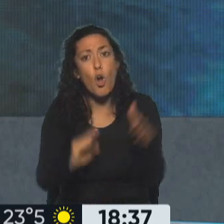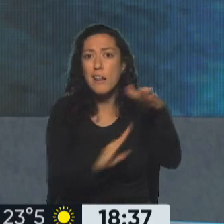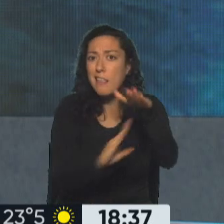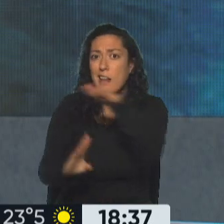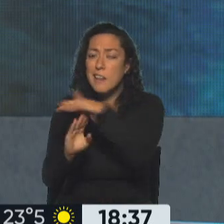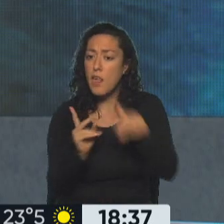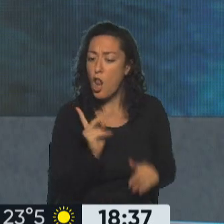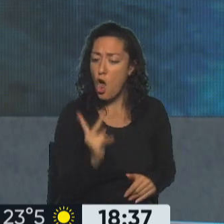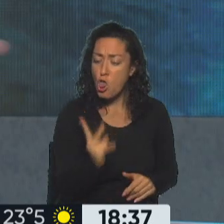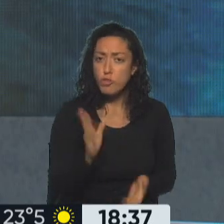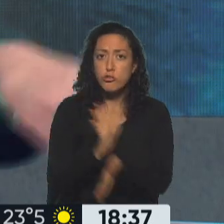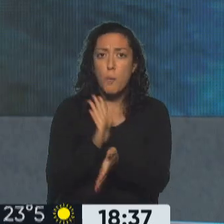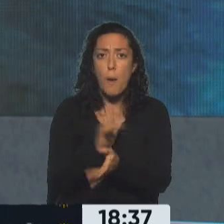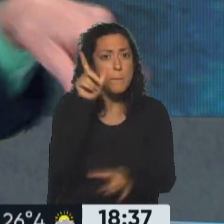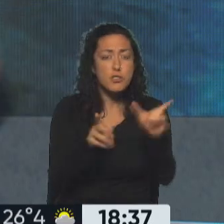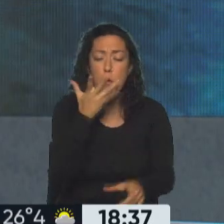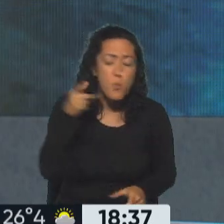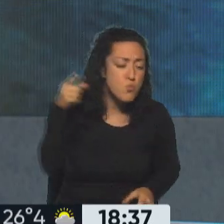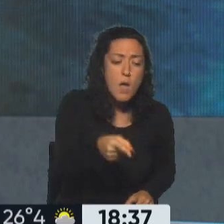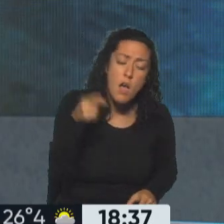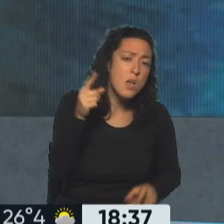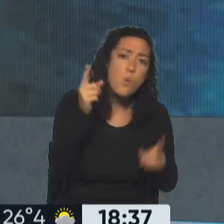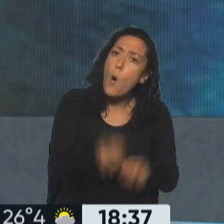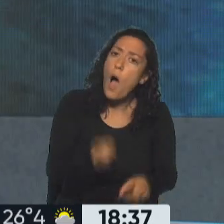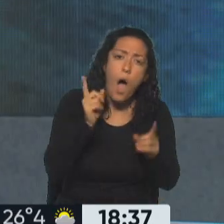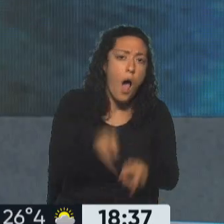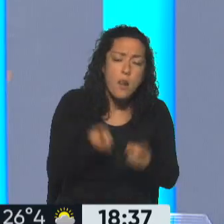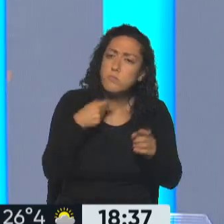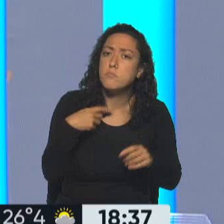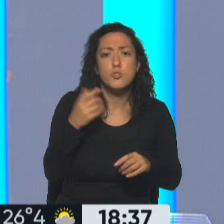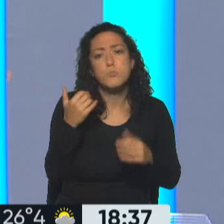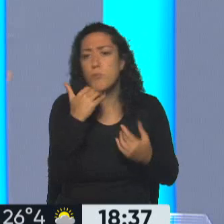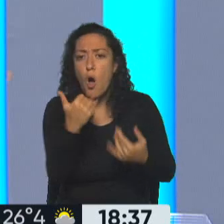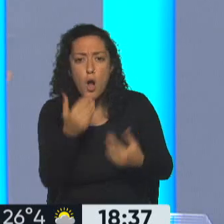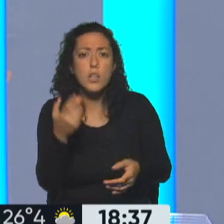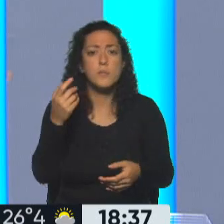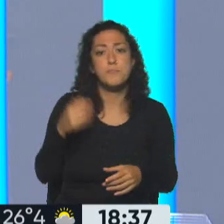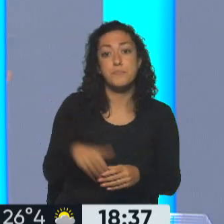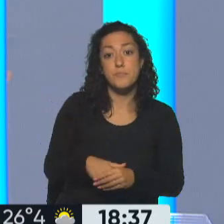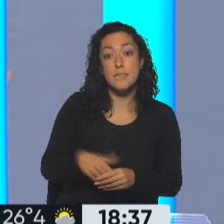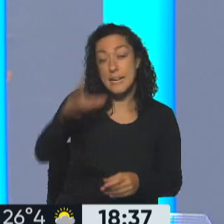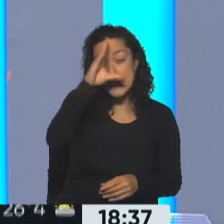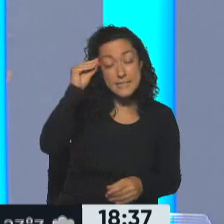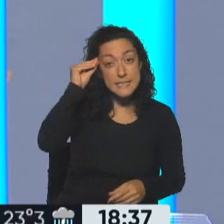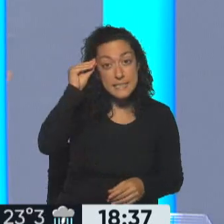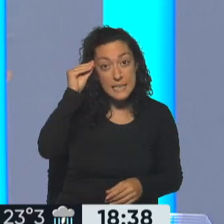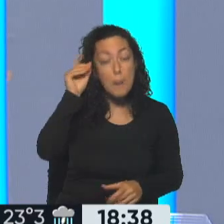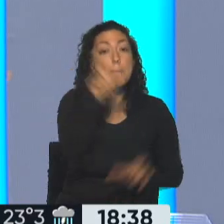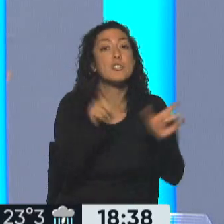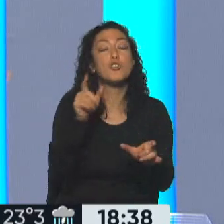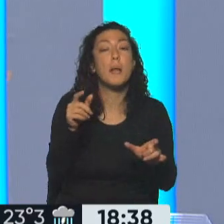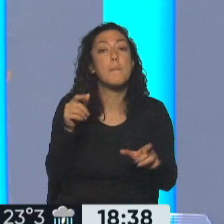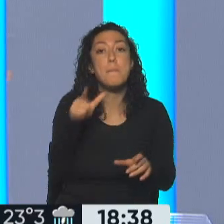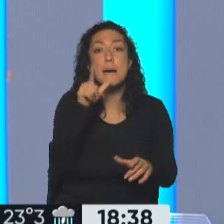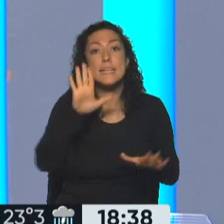de todo tiene la misma el mismo espacio que lo vota Cristina tiene una intención de votos si querés un techo